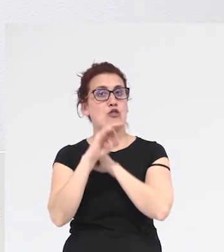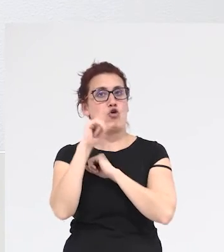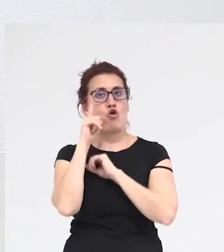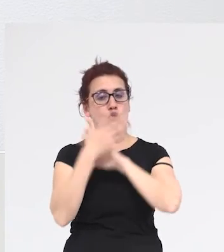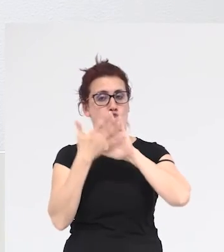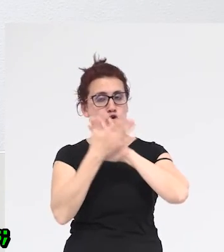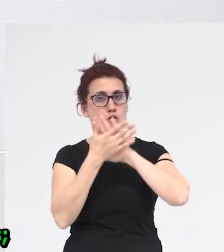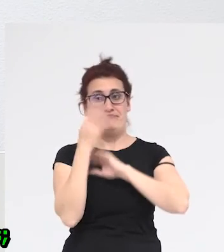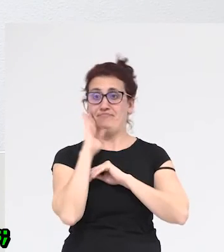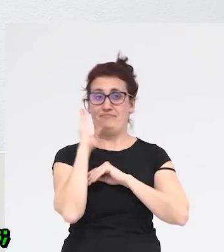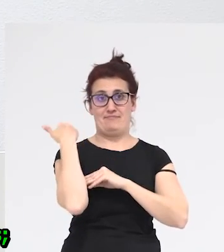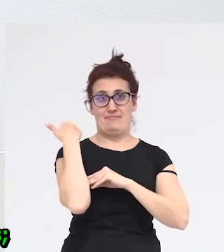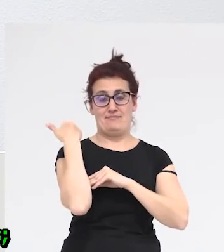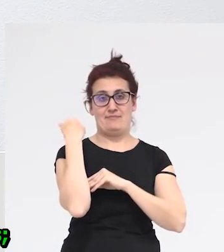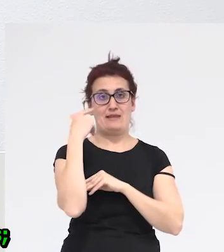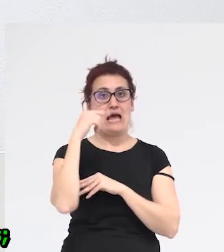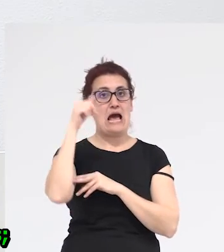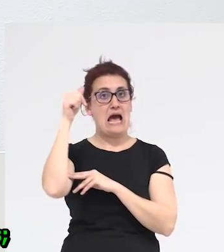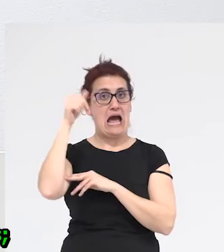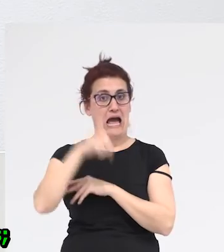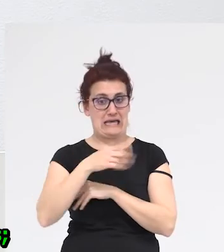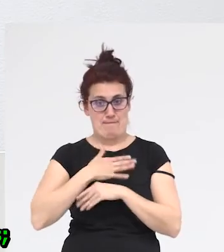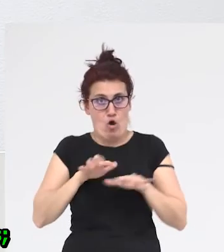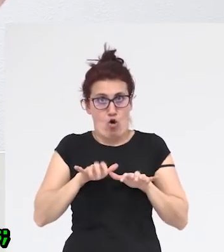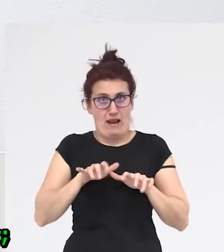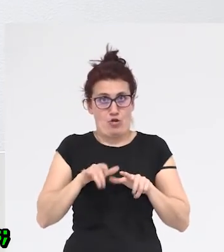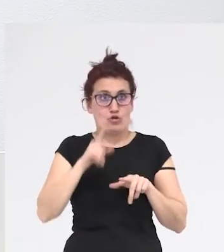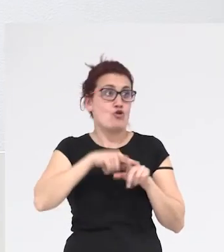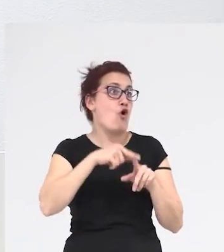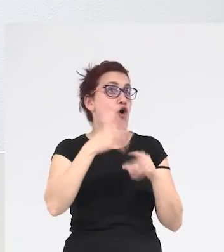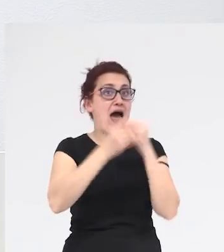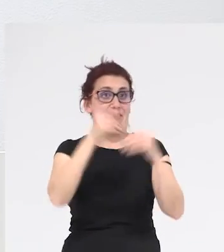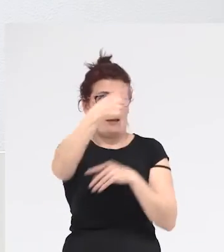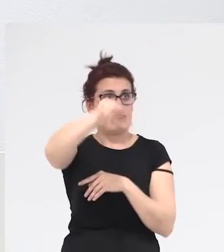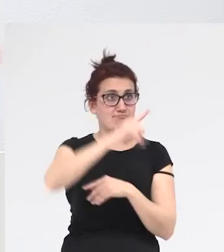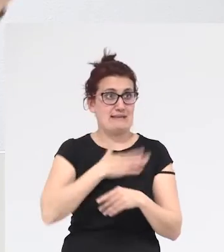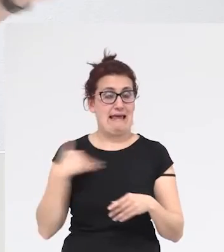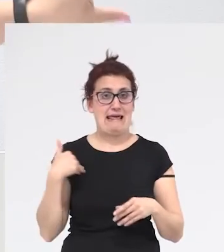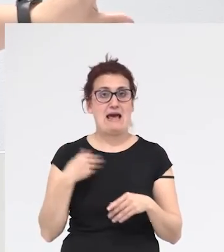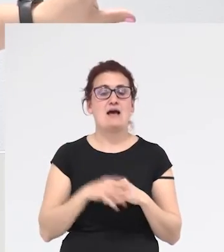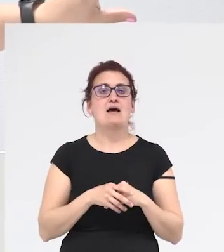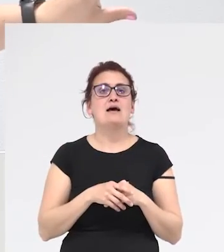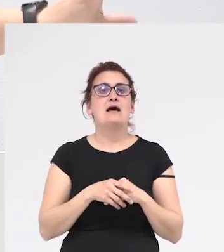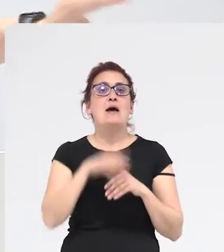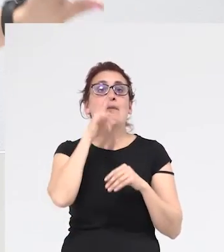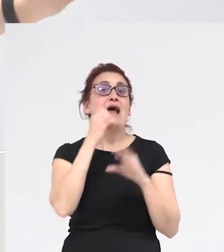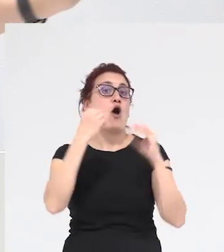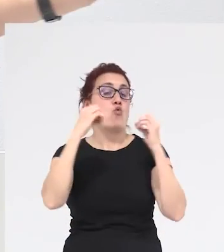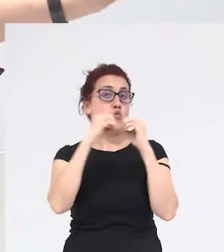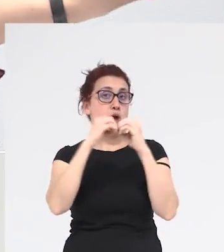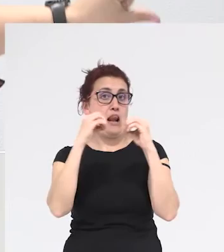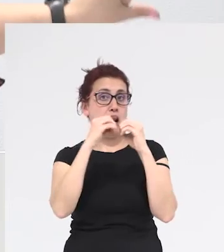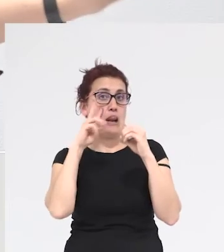yo un rato antes acá en mi computadora y que lo quería hacer con ustedes, pero consistía básicamente en poner en Google